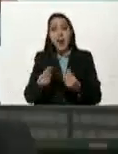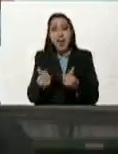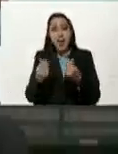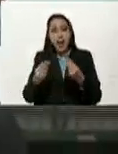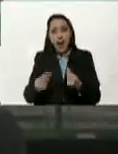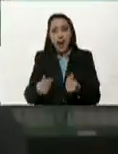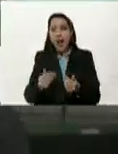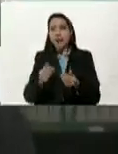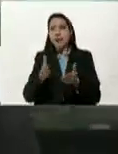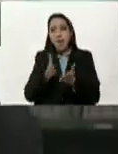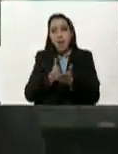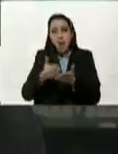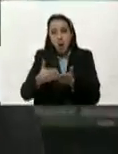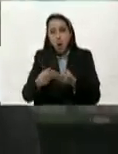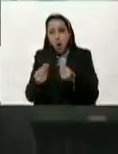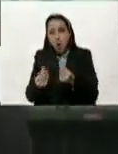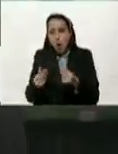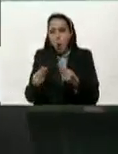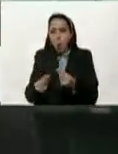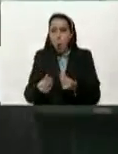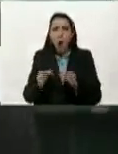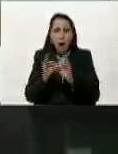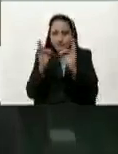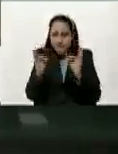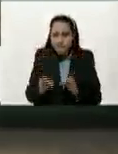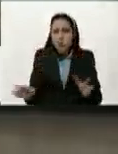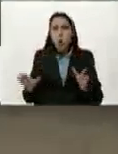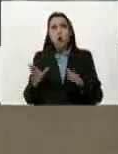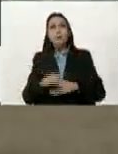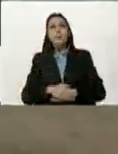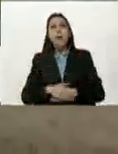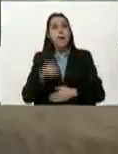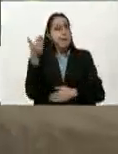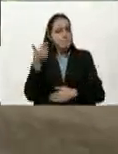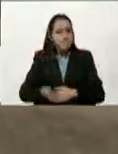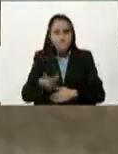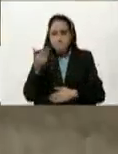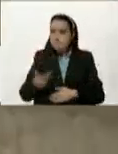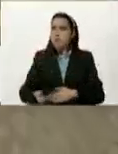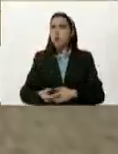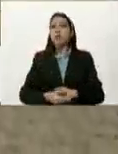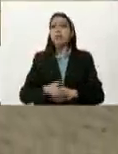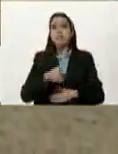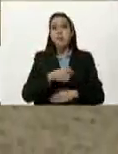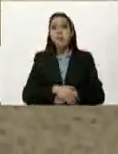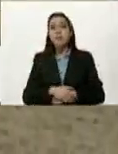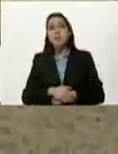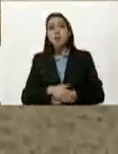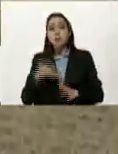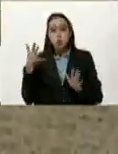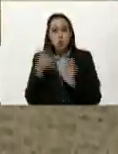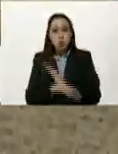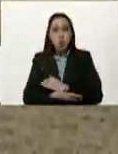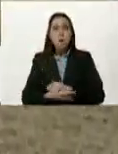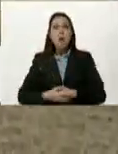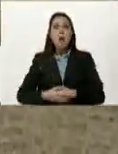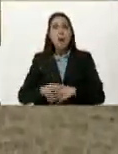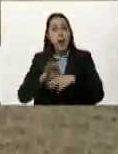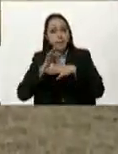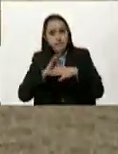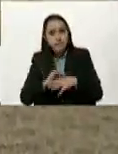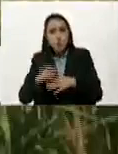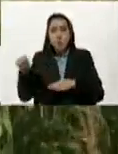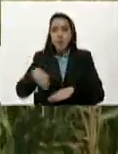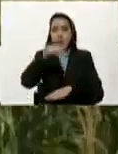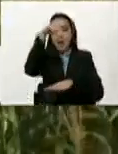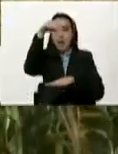torta de soya que sería un valor importante proteico para todo lo que es el plan de la proteína a nivel nacional